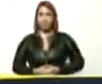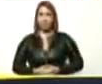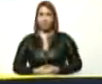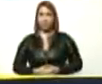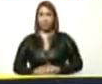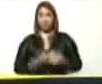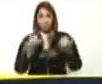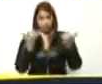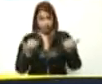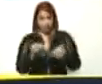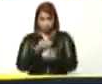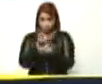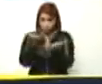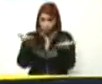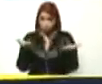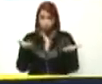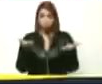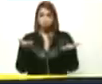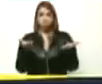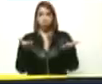ahora ellos se encuentran,